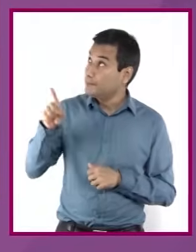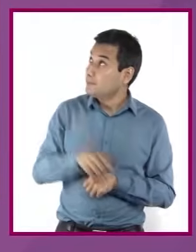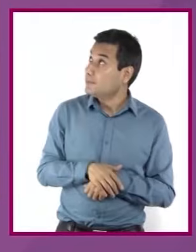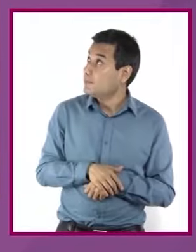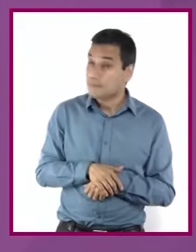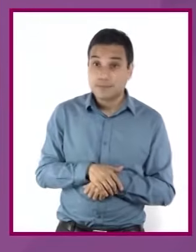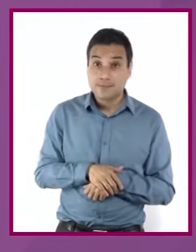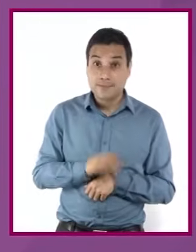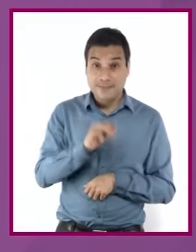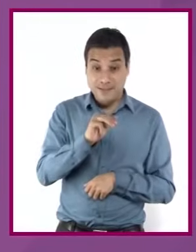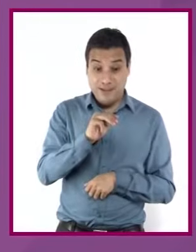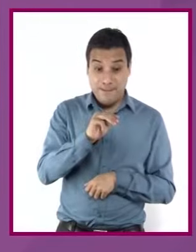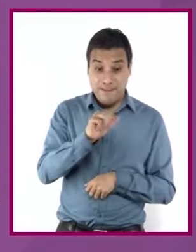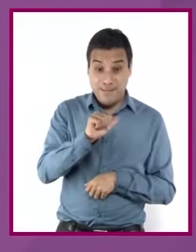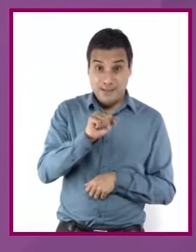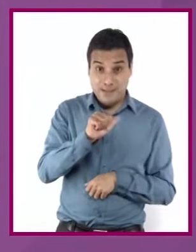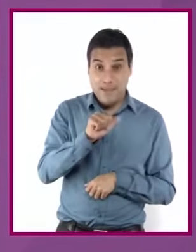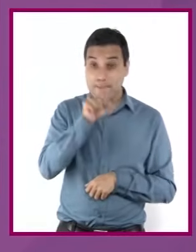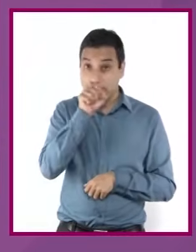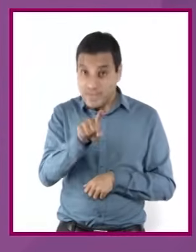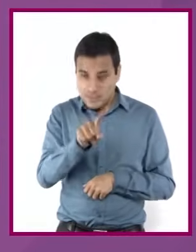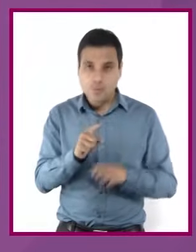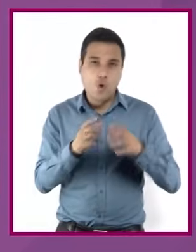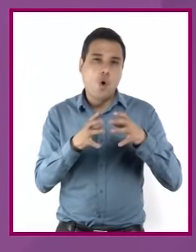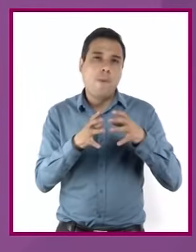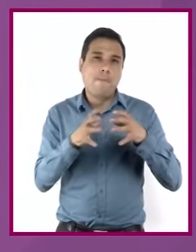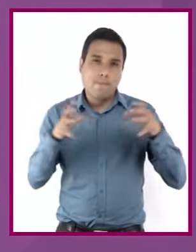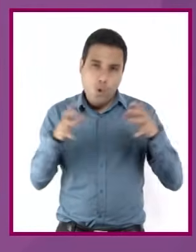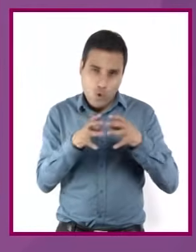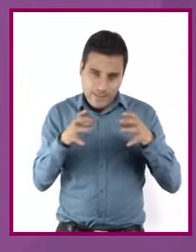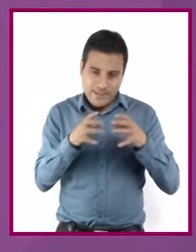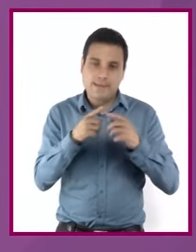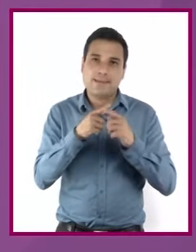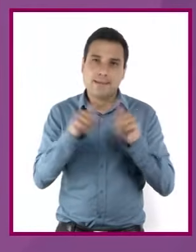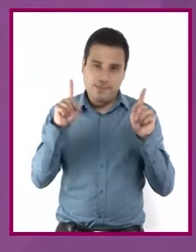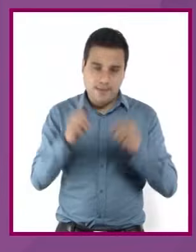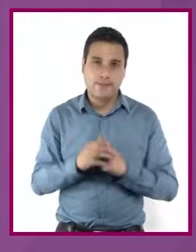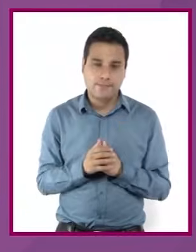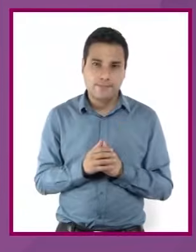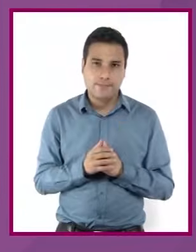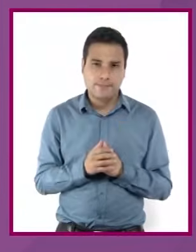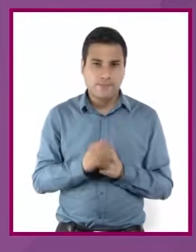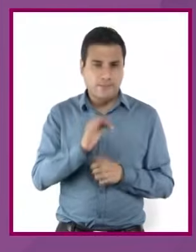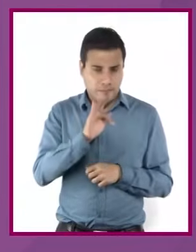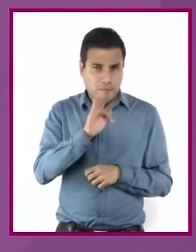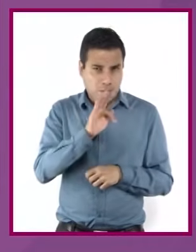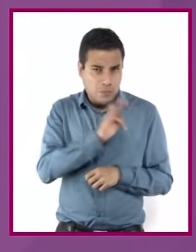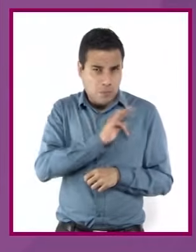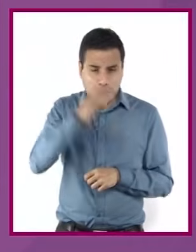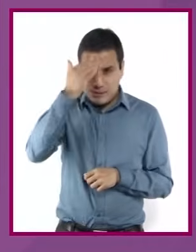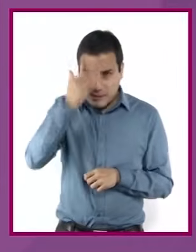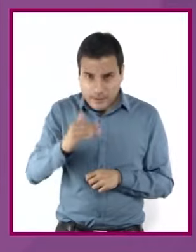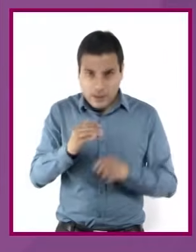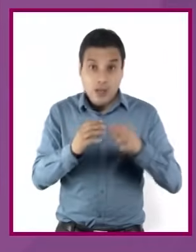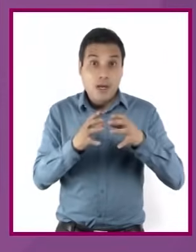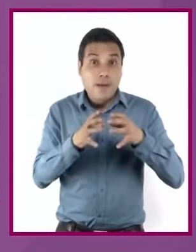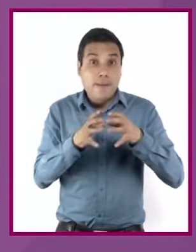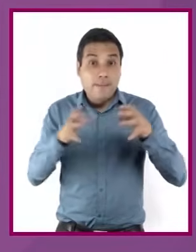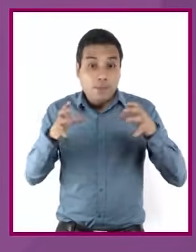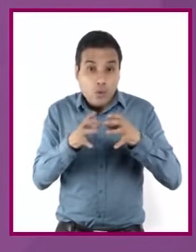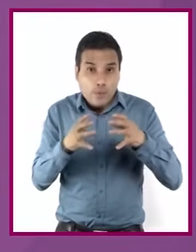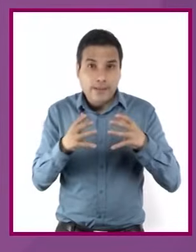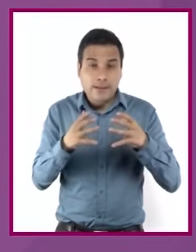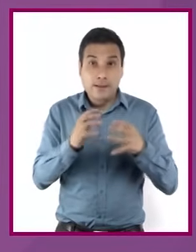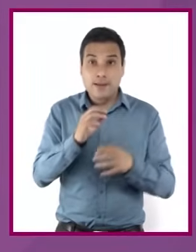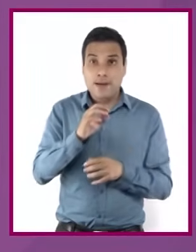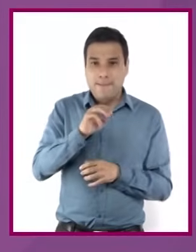masa, pero ocupan diferentes volúmenes. ¿Pueden ahora saber cuánta masa y cuánto espacio ocupa un